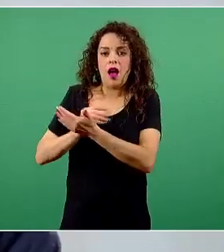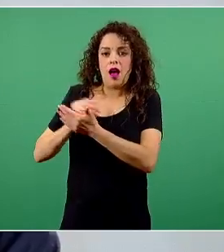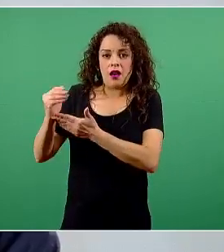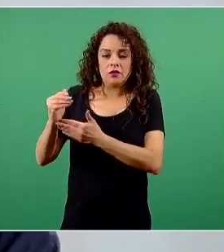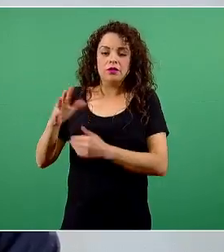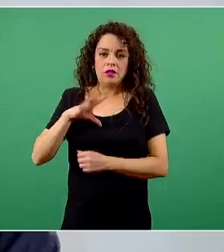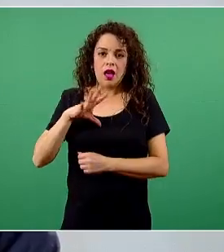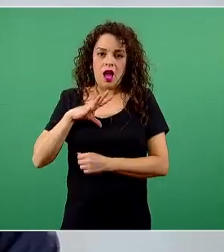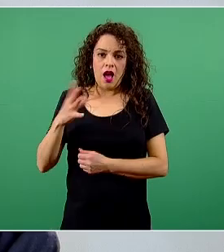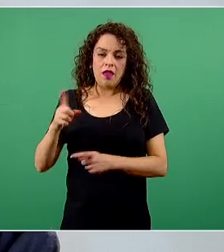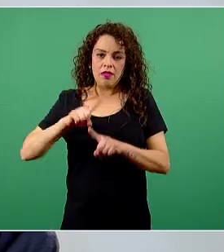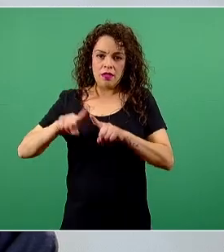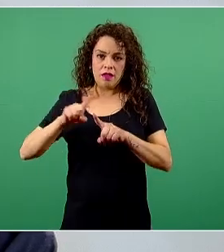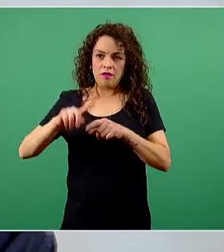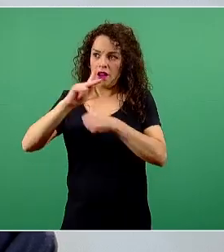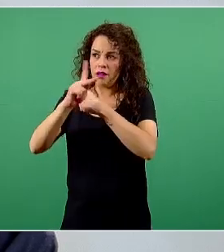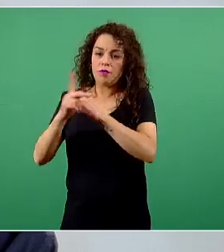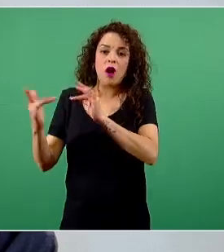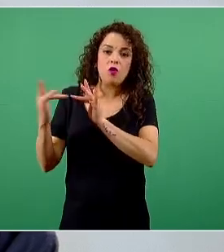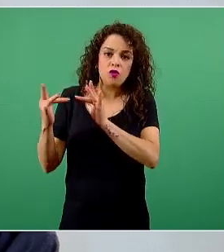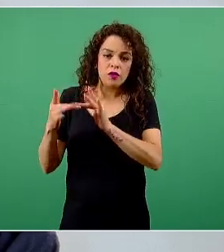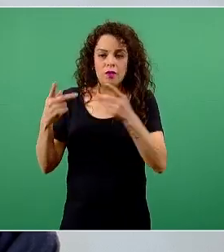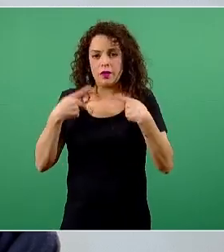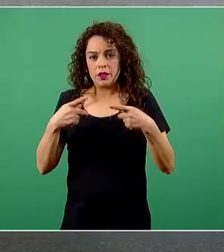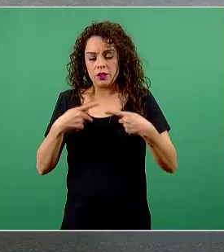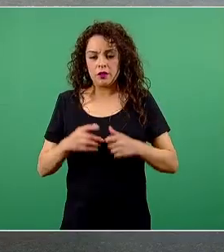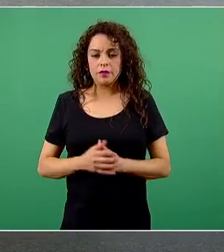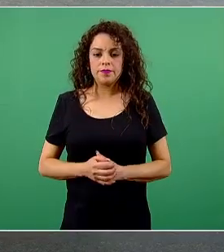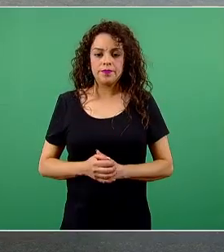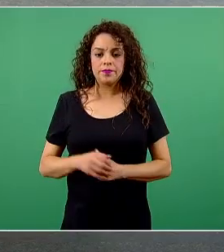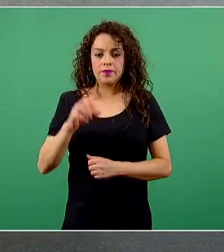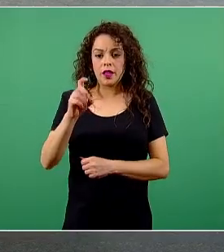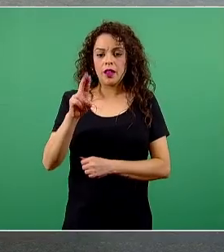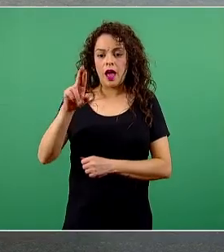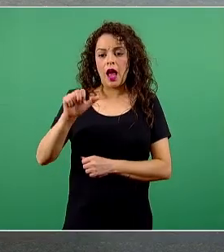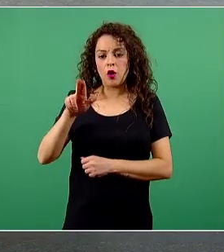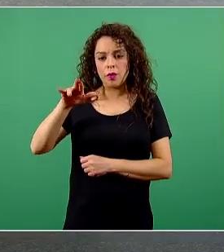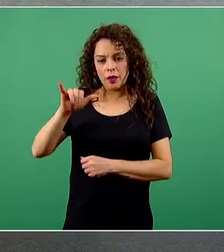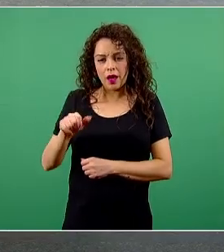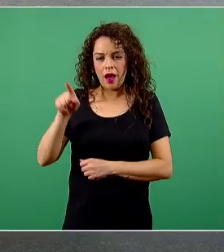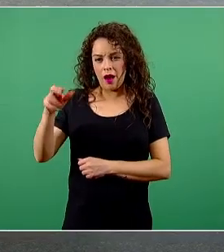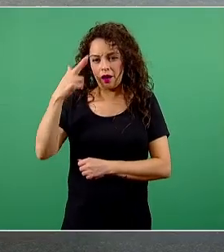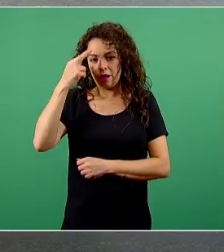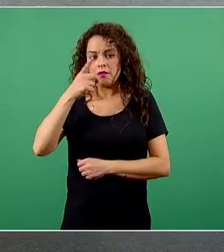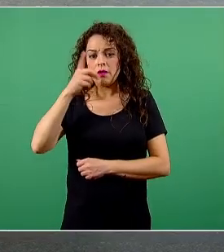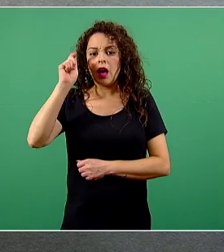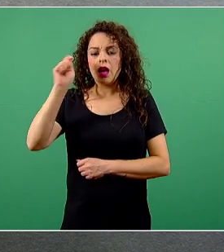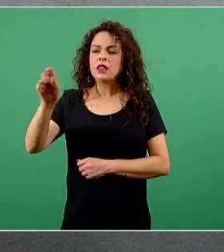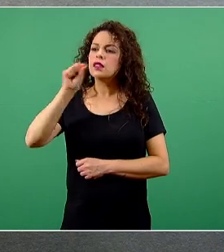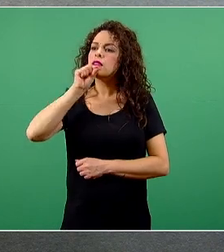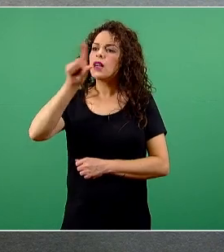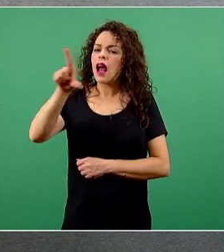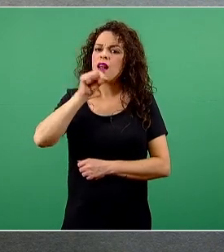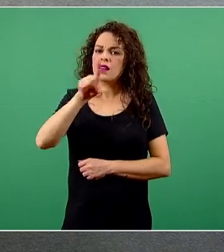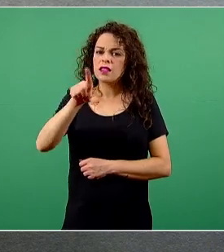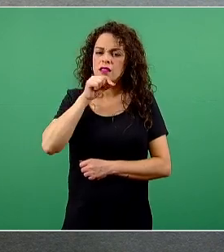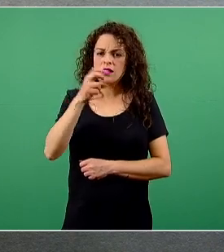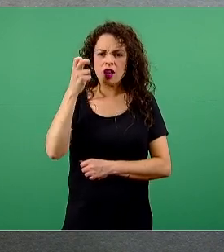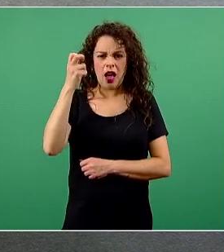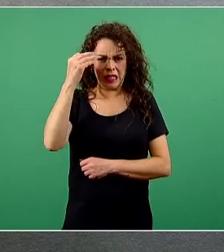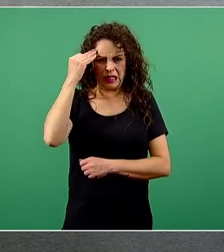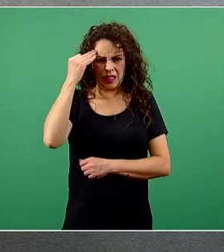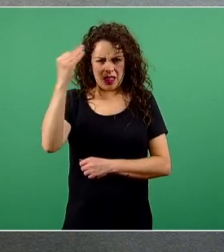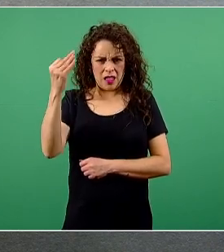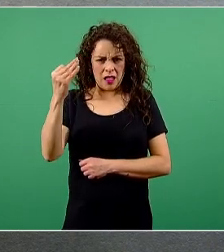ha presentado el doctor López Gatell y el doctor Alomía por regiones o por estados, si ustedes recuerdan, Jalisco tuvo en esos